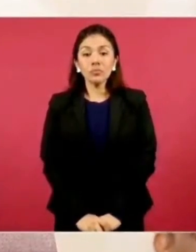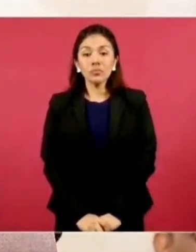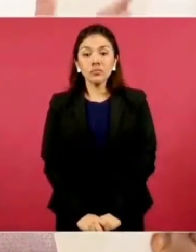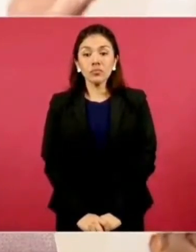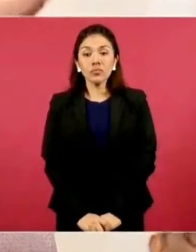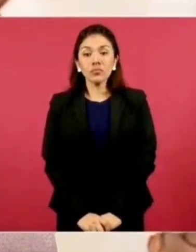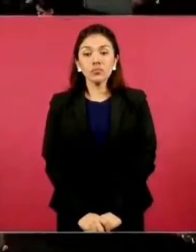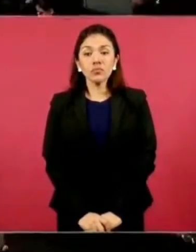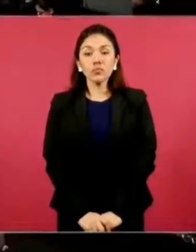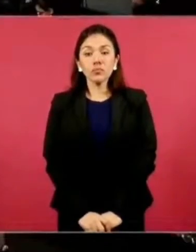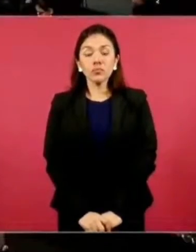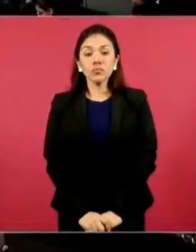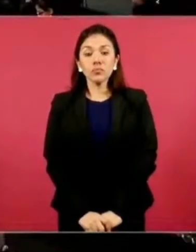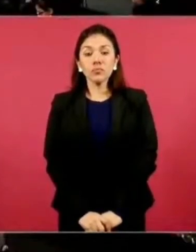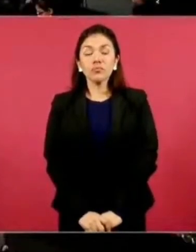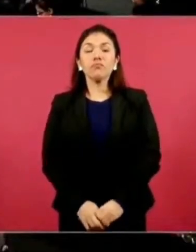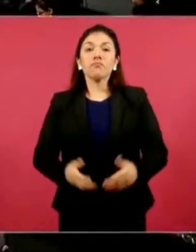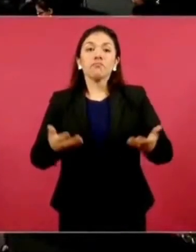claro que